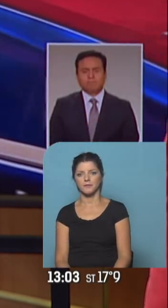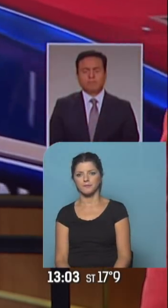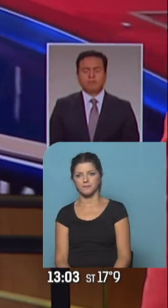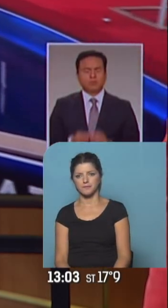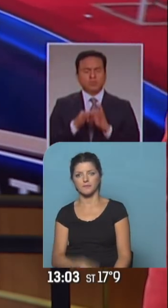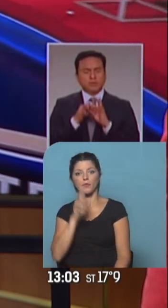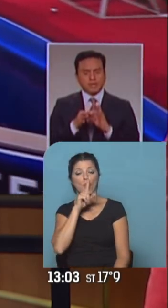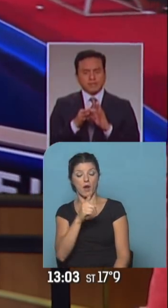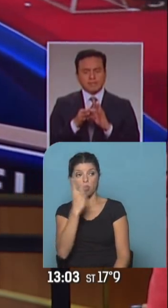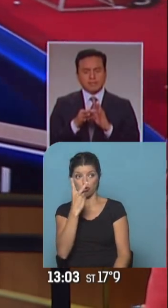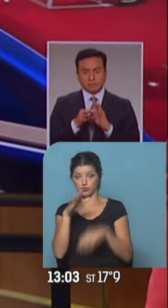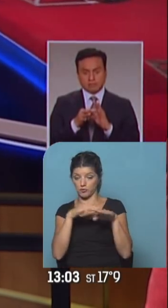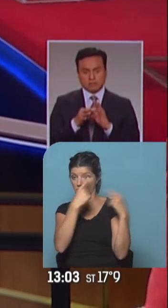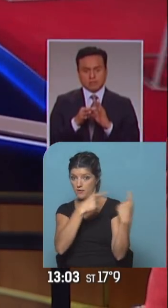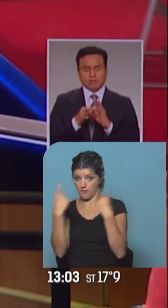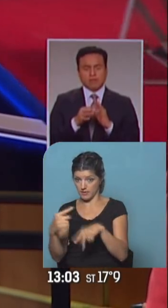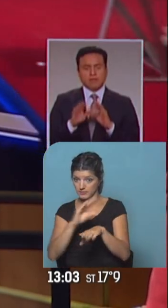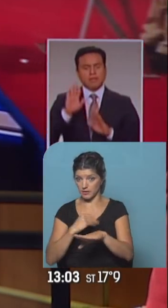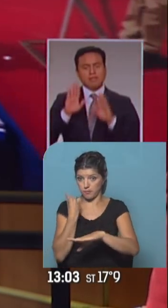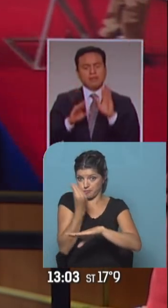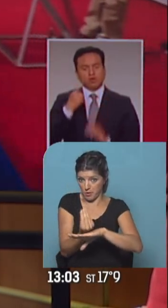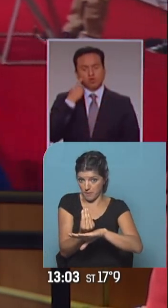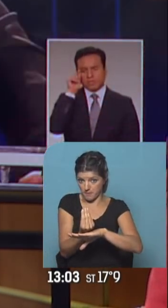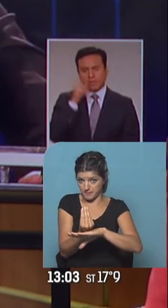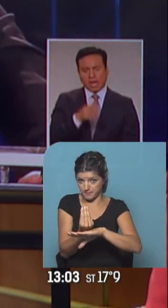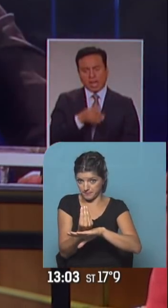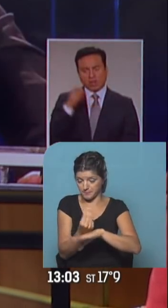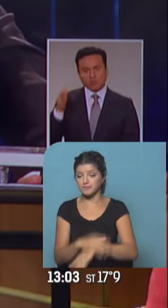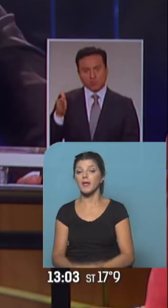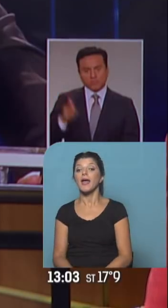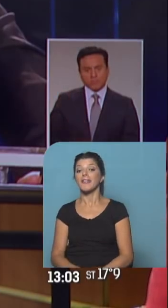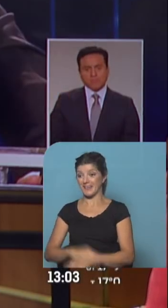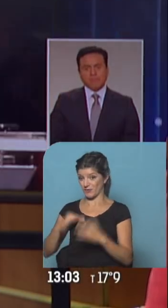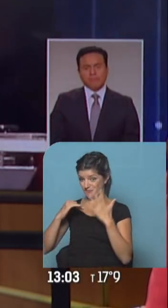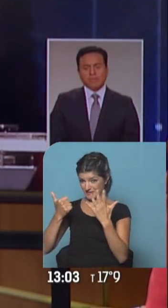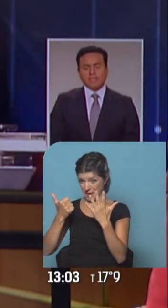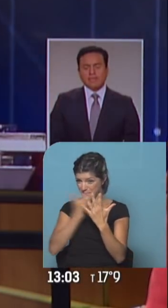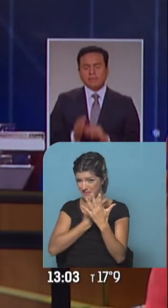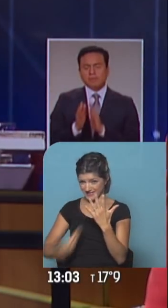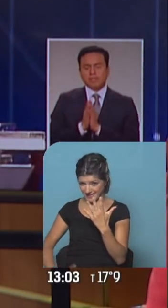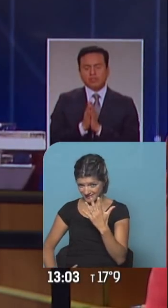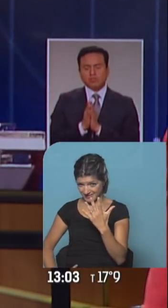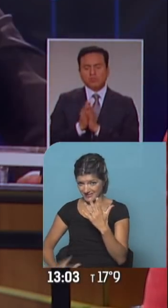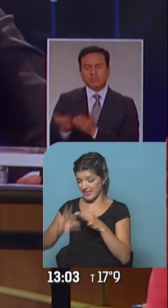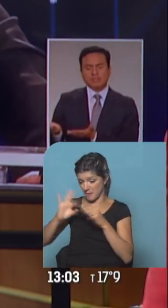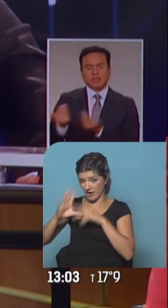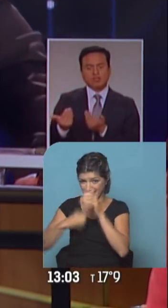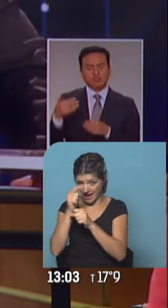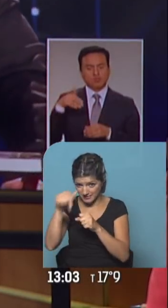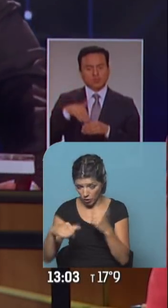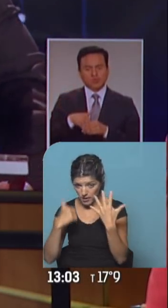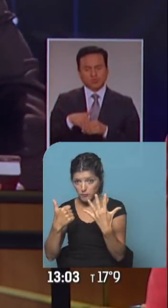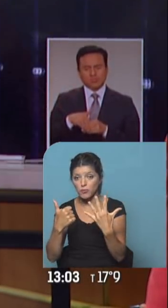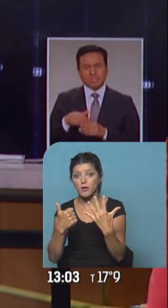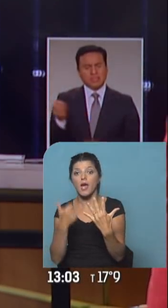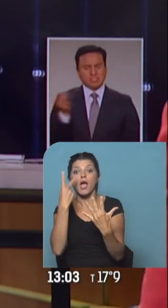2 veces elegida presidente. De los 6 presidentes que hubieron, 2, es la única que tuvo 2